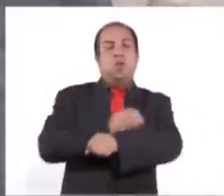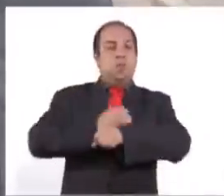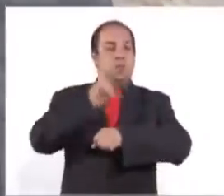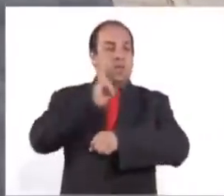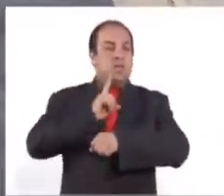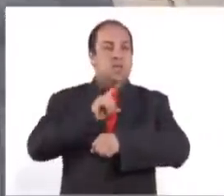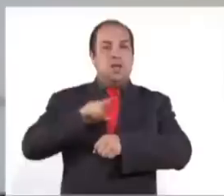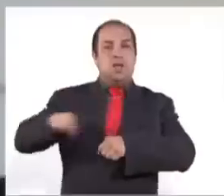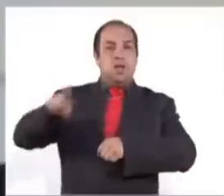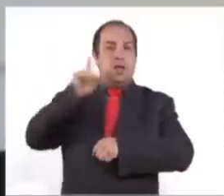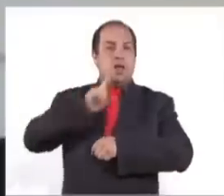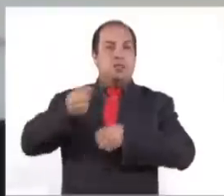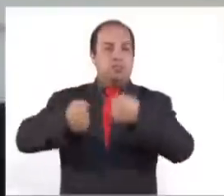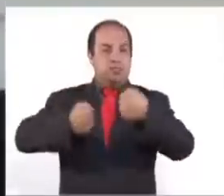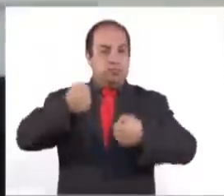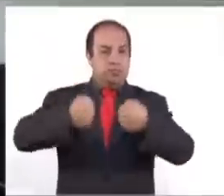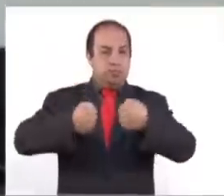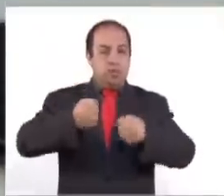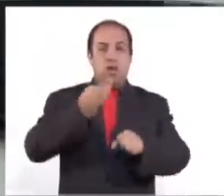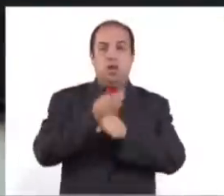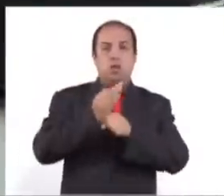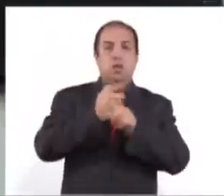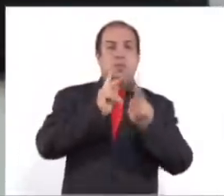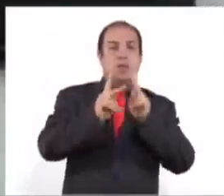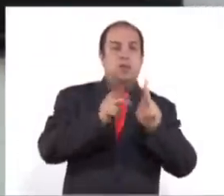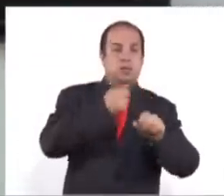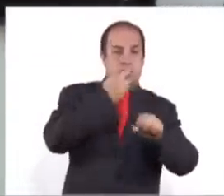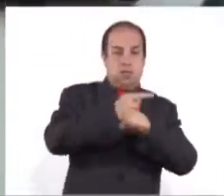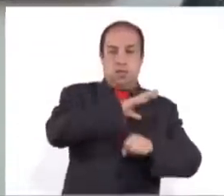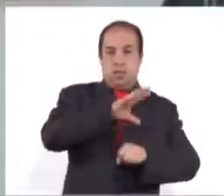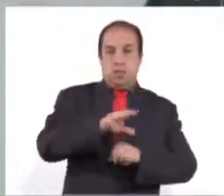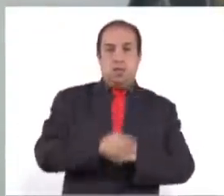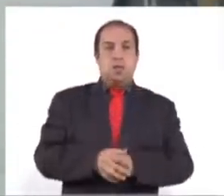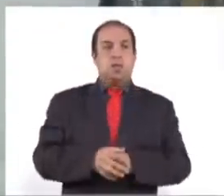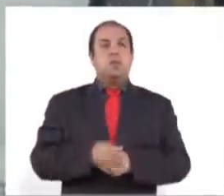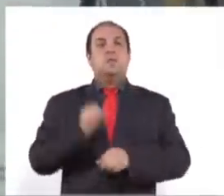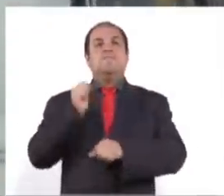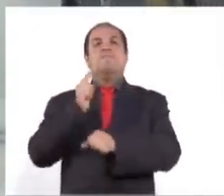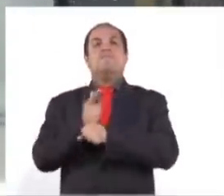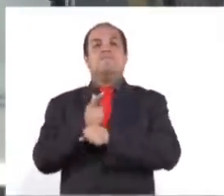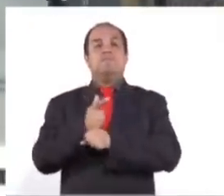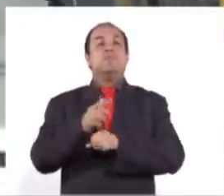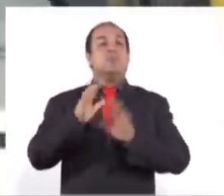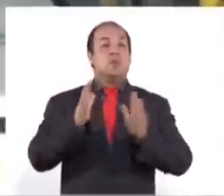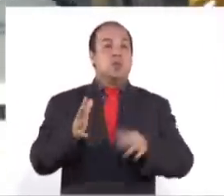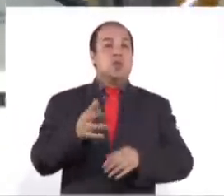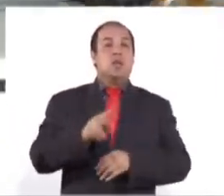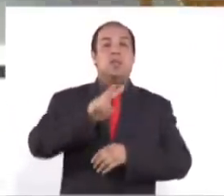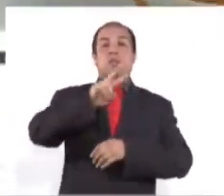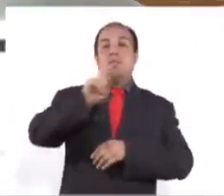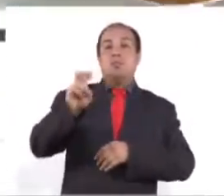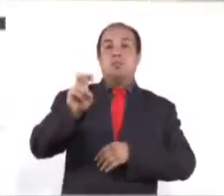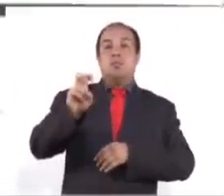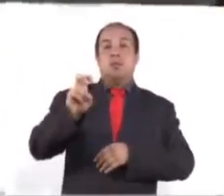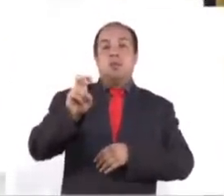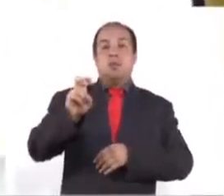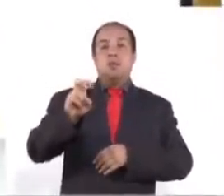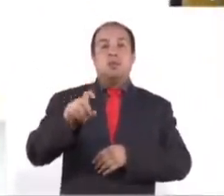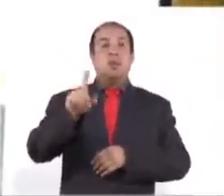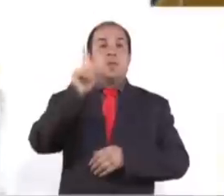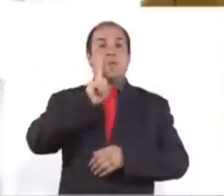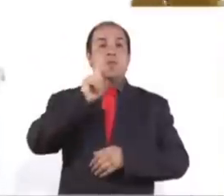como conductoras. Ahorita platicando con el secretario general, veíamos que ya están en más de 200